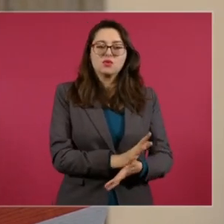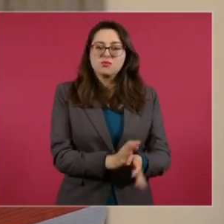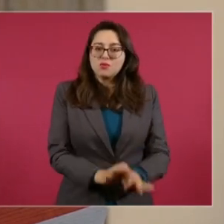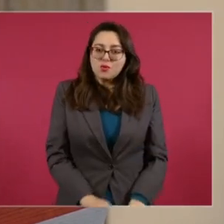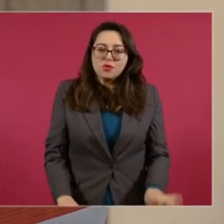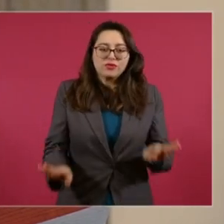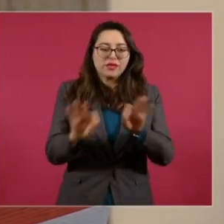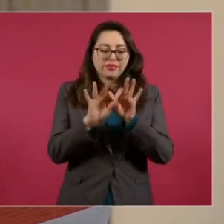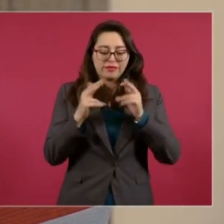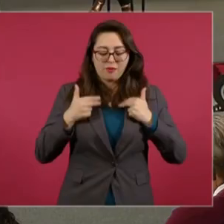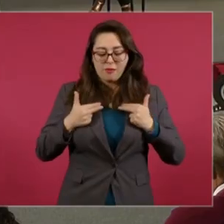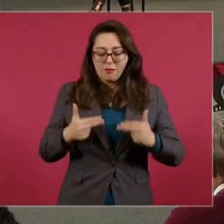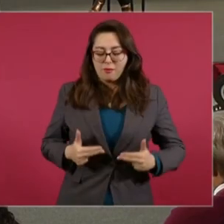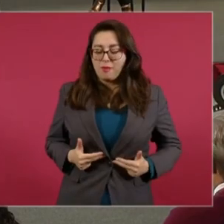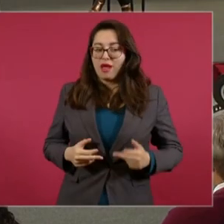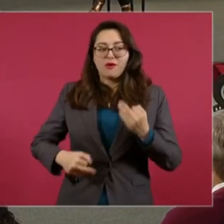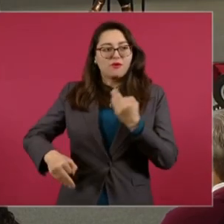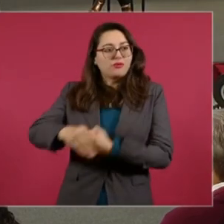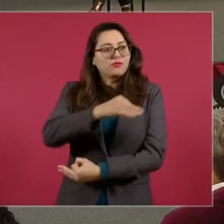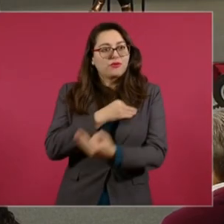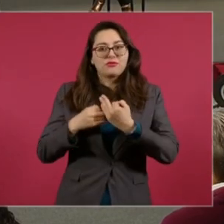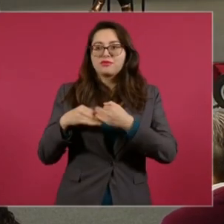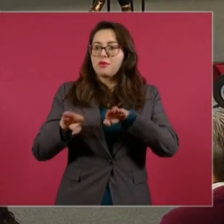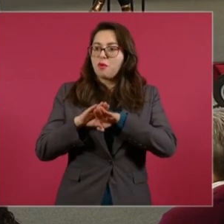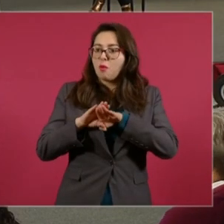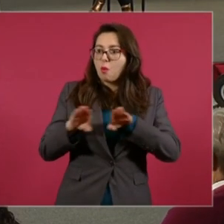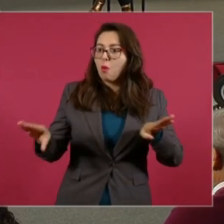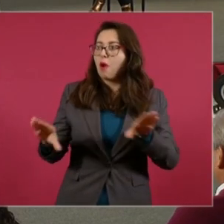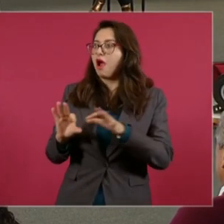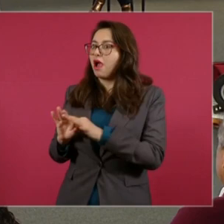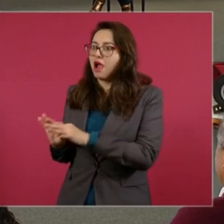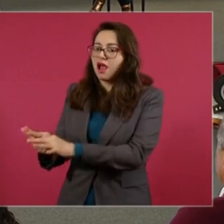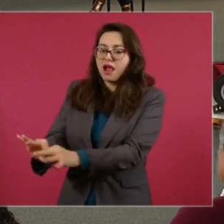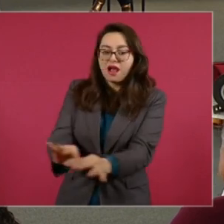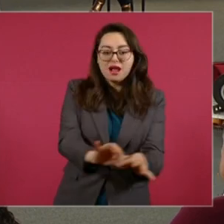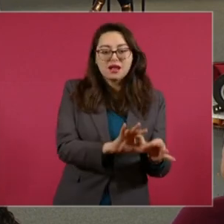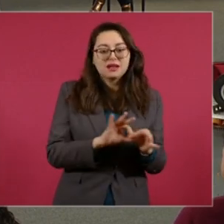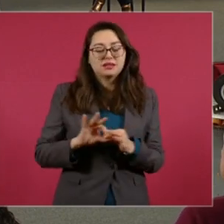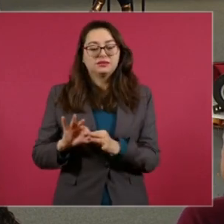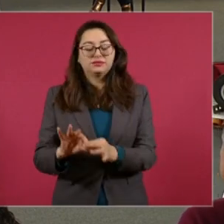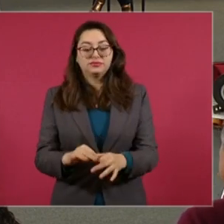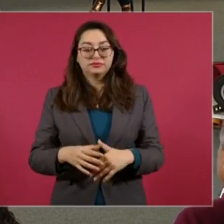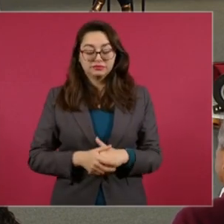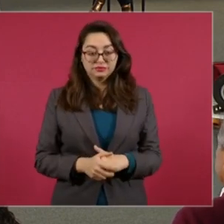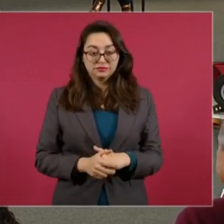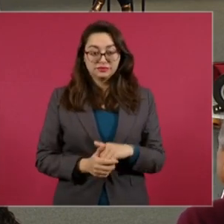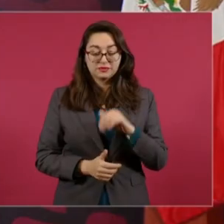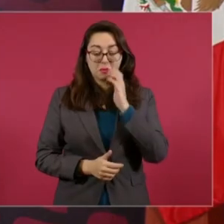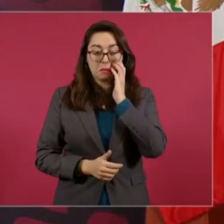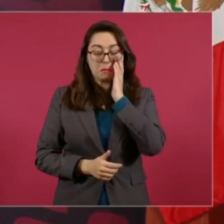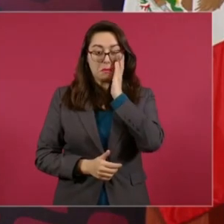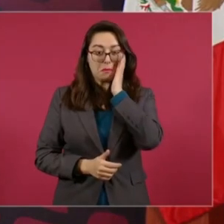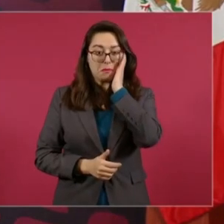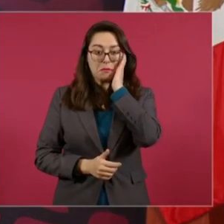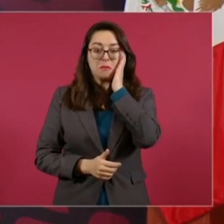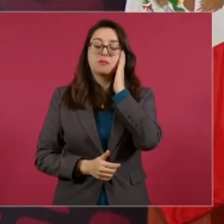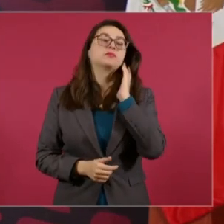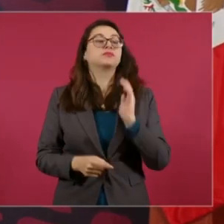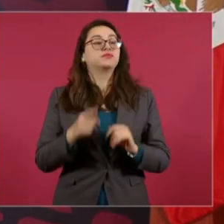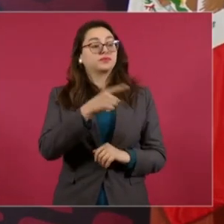Entonces se les olvida, si hacemos un recuento, ¿por qué no pones el mapa de Texas?